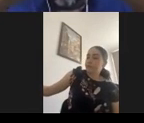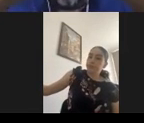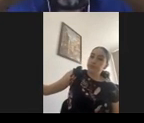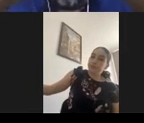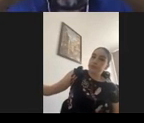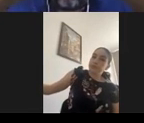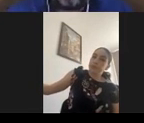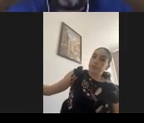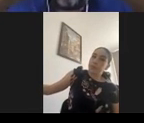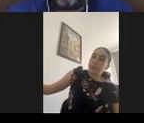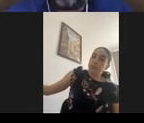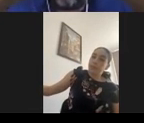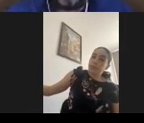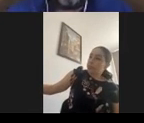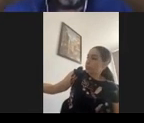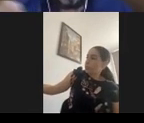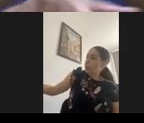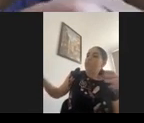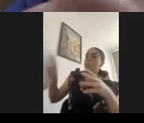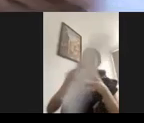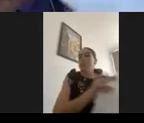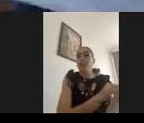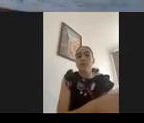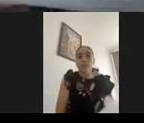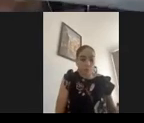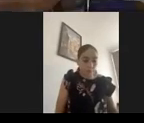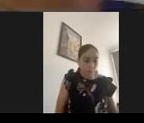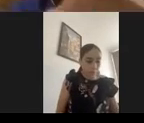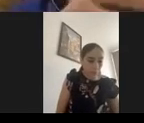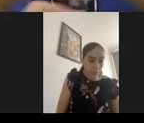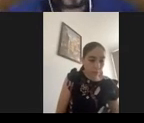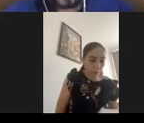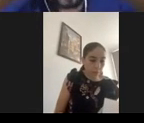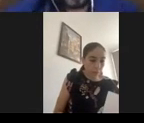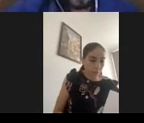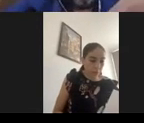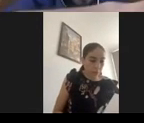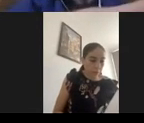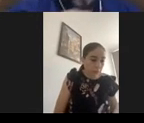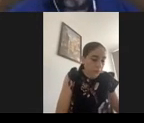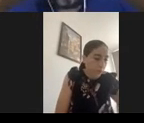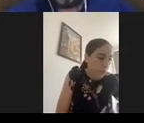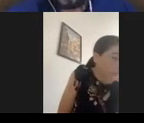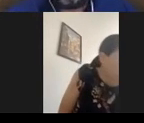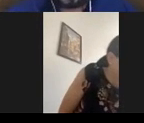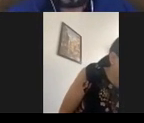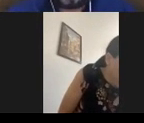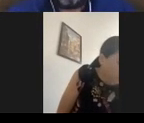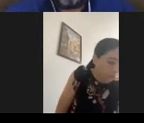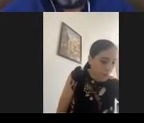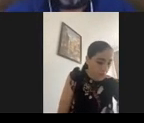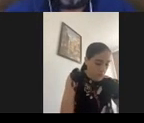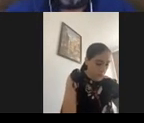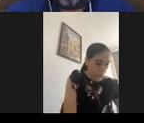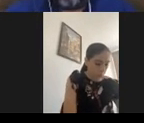históricos, ayuda mucho para caminar, para avanzar, para sensibilizar a la gente sobre ciertas